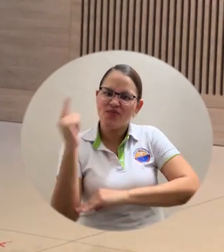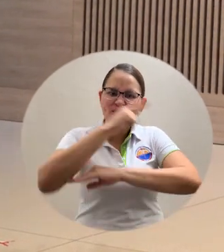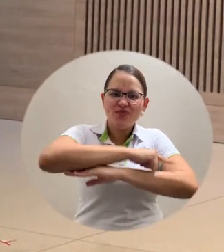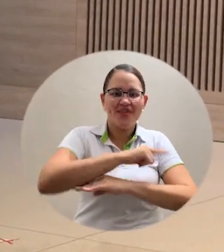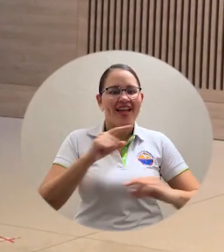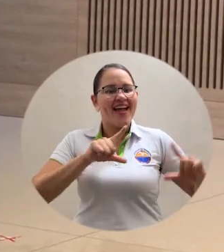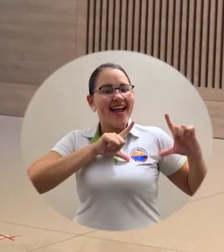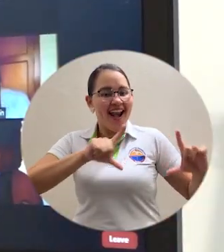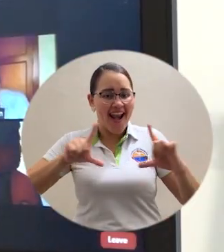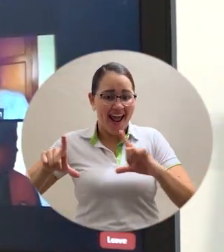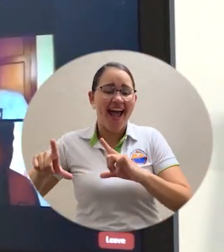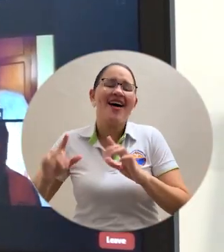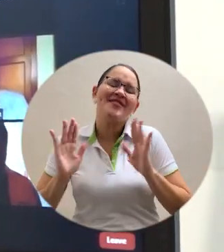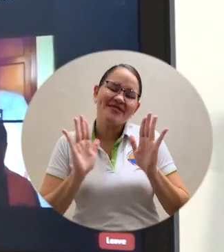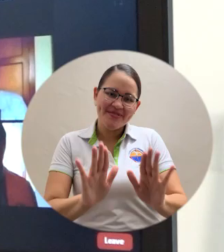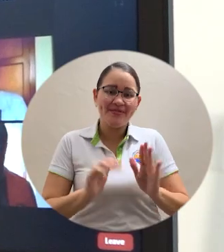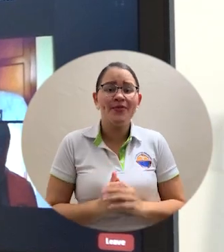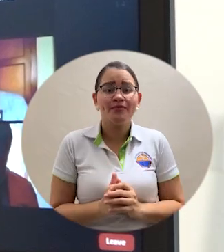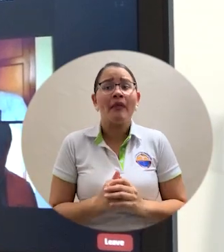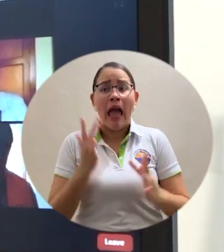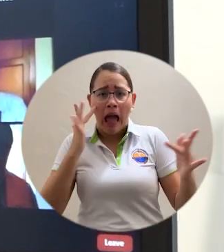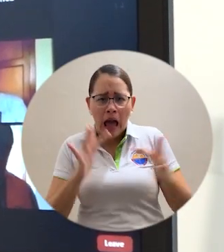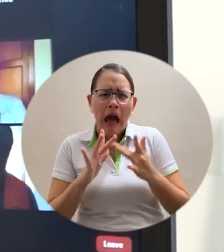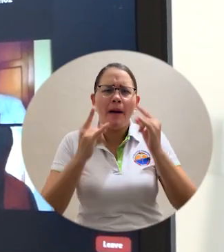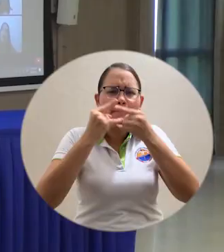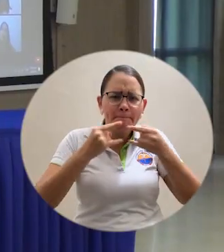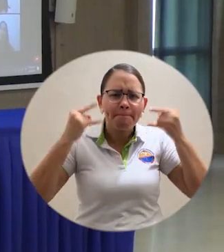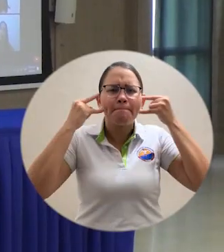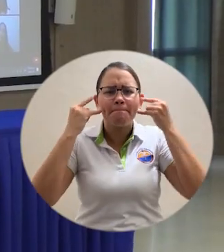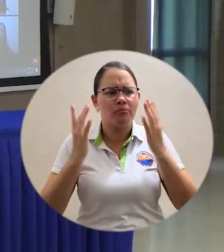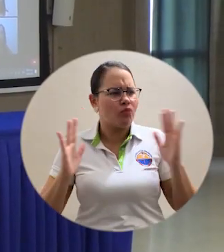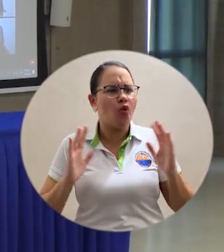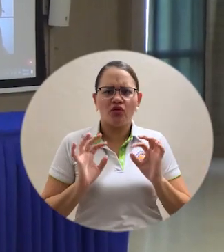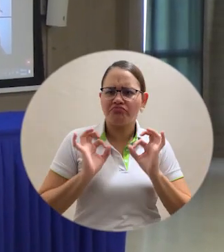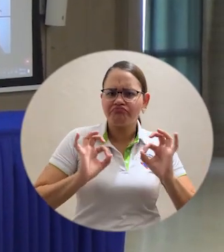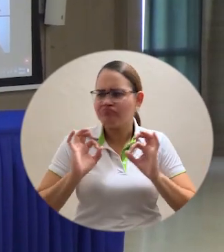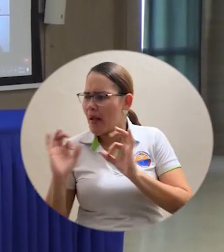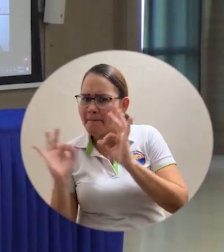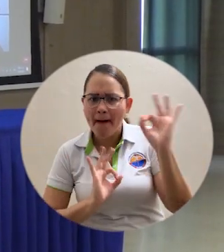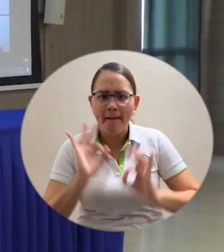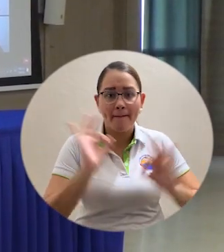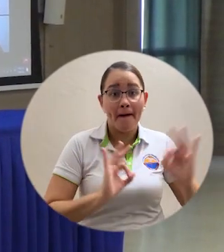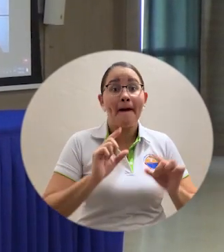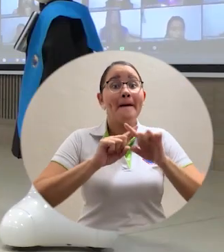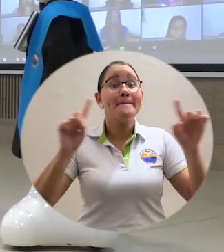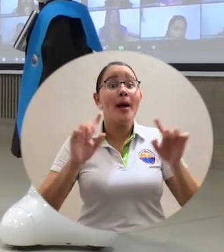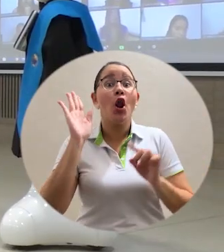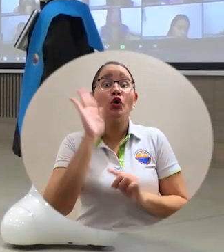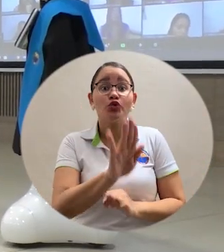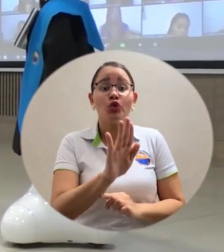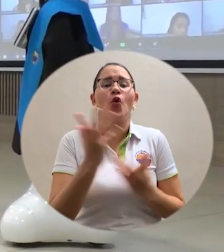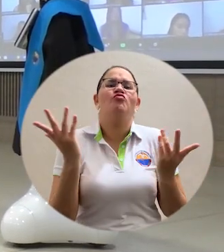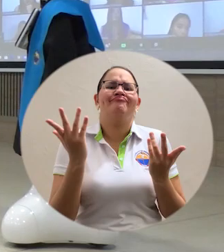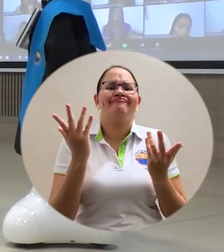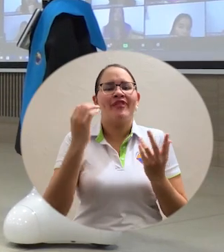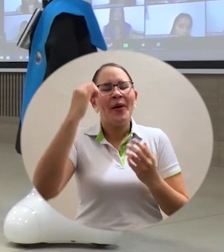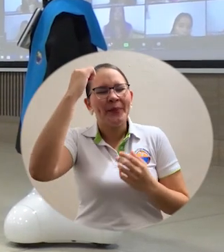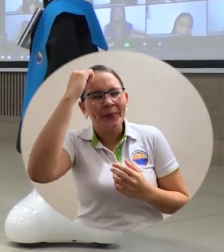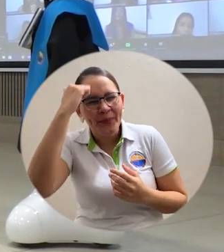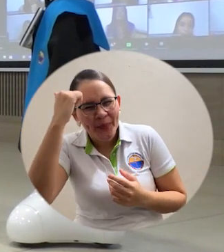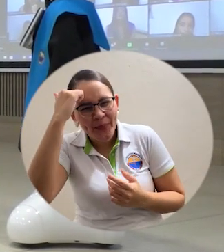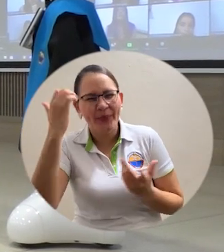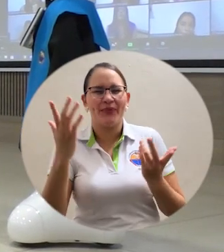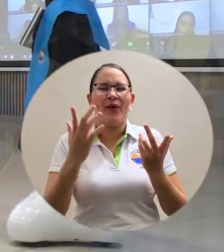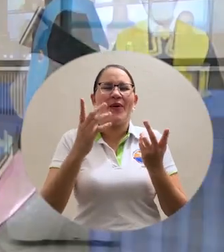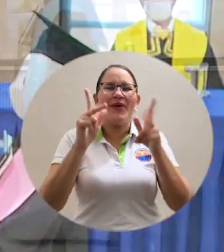con la particularidad de que los graduandos y sus familiares se conectaron a través de la plataforma Zoom, desde donde hicieron el juramento y